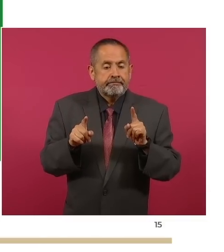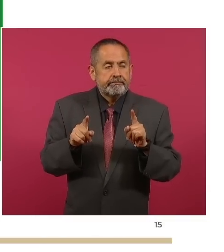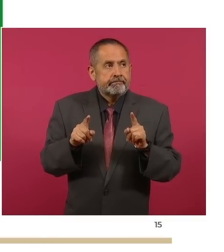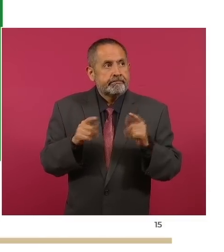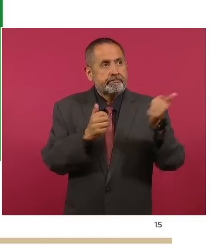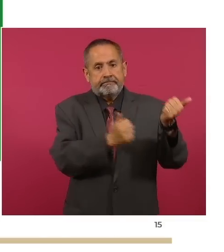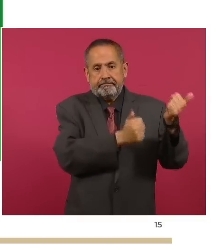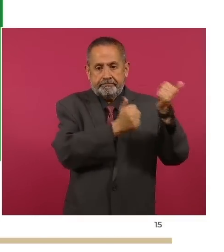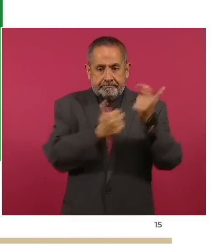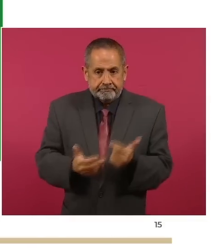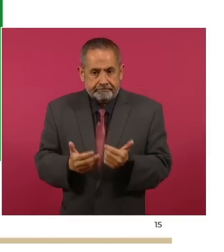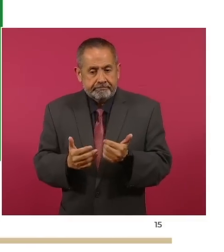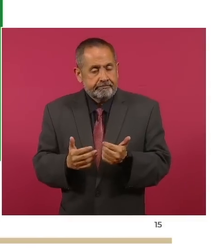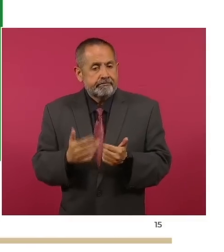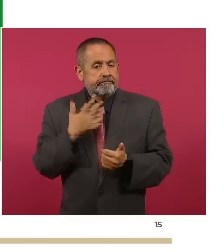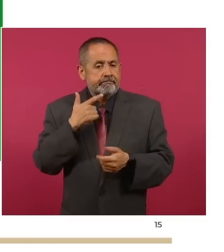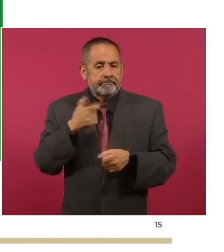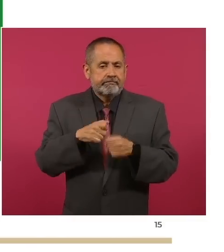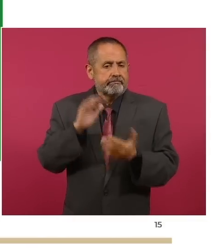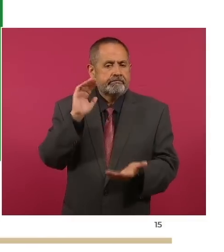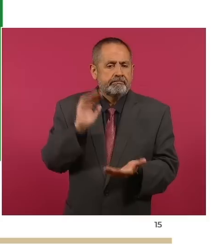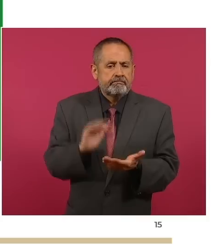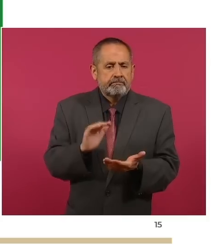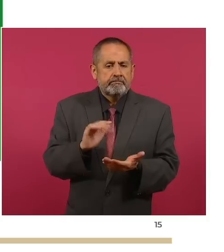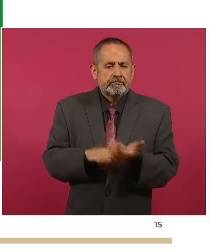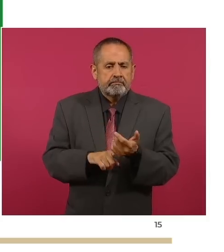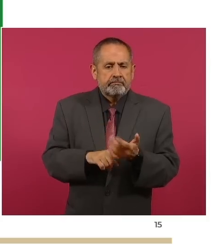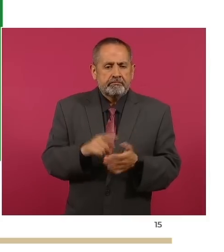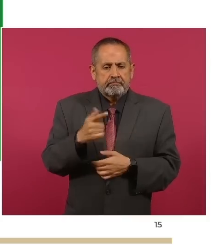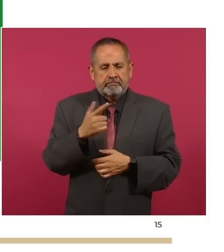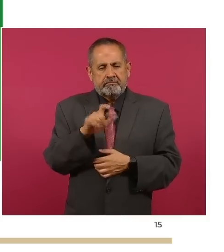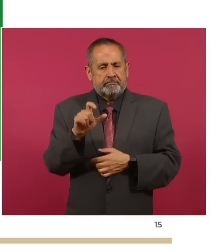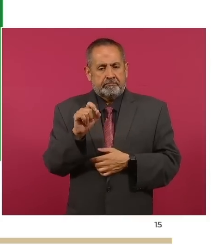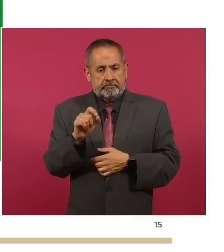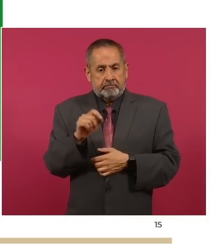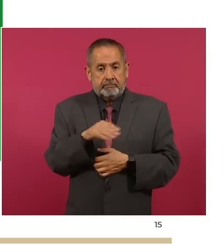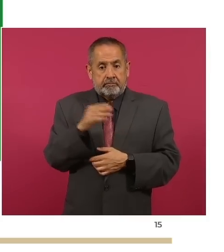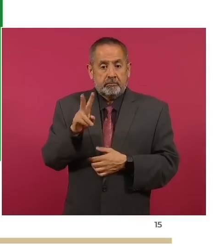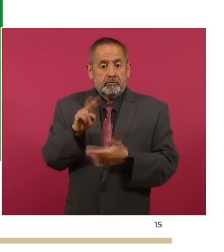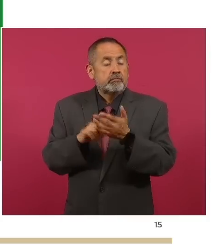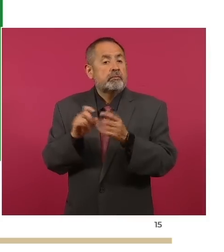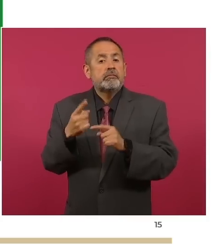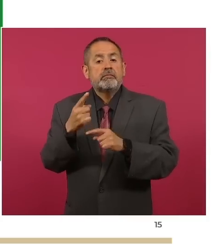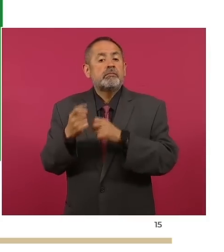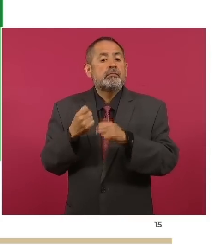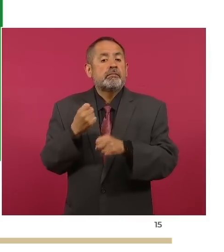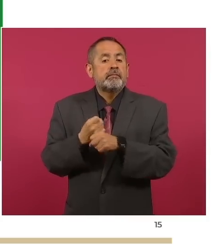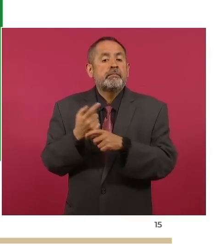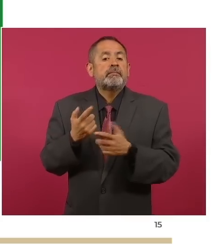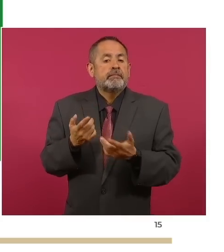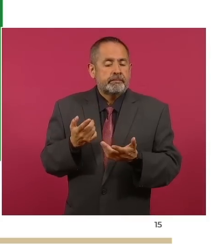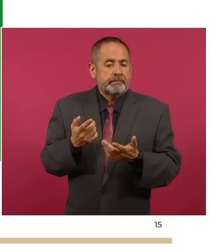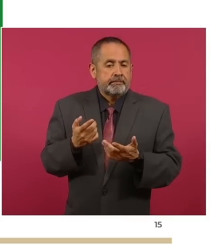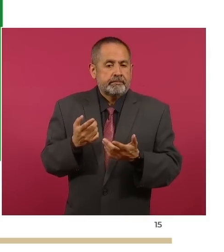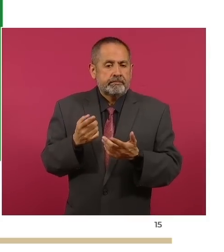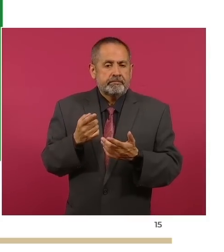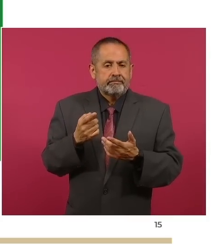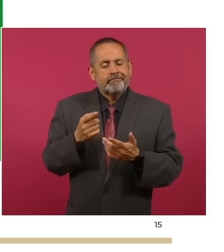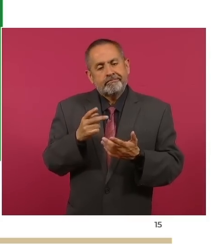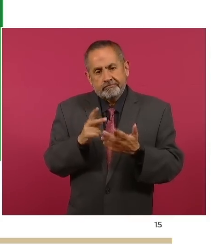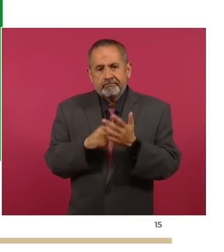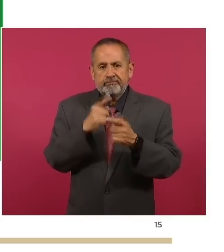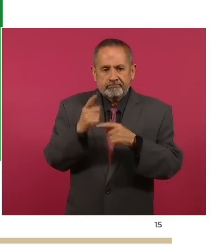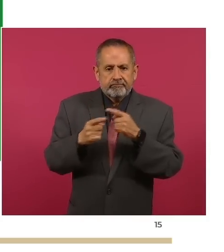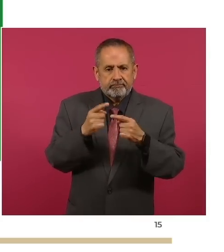la importación de 901 a 720, en el 21 se incrementó el proceso